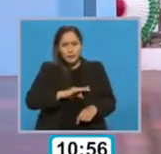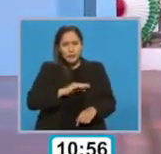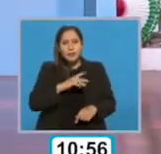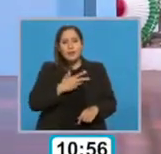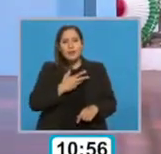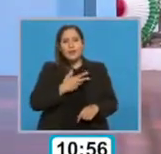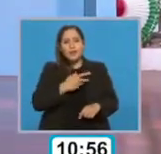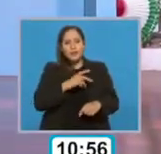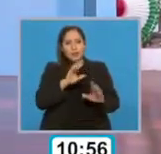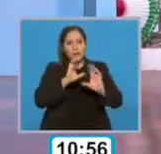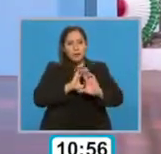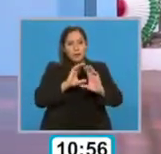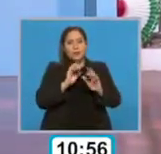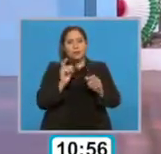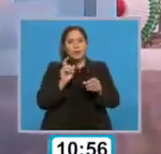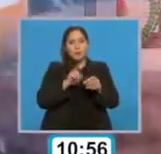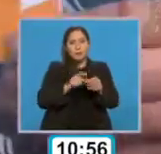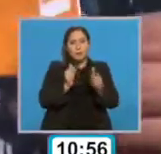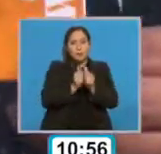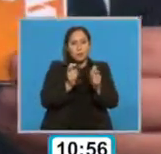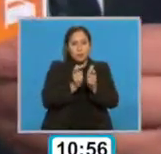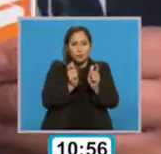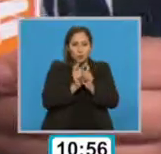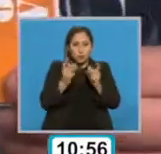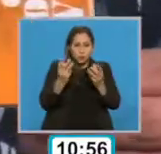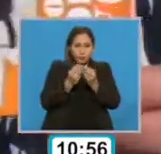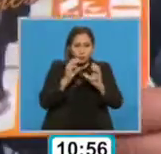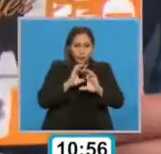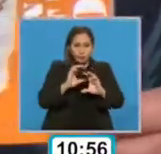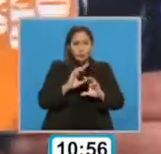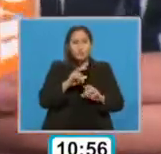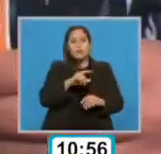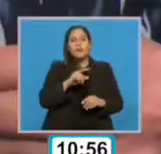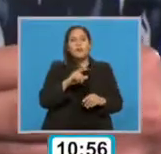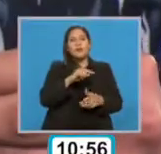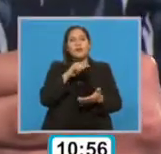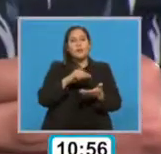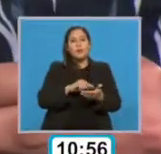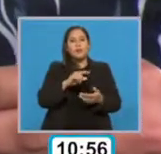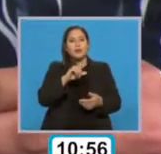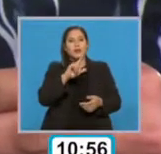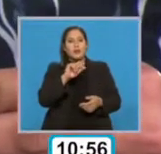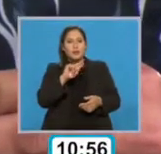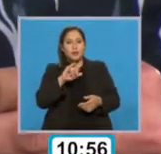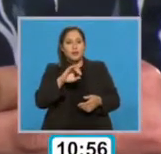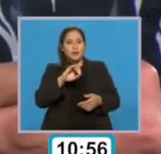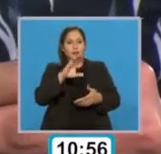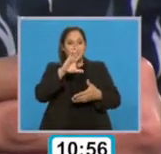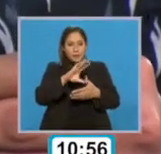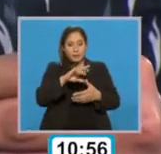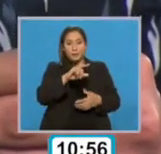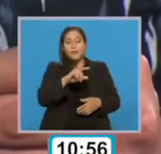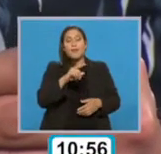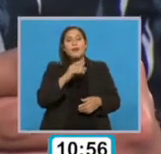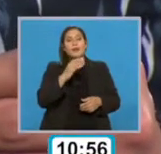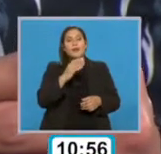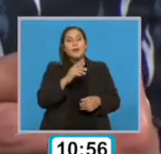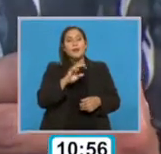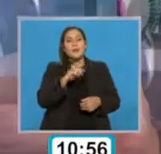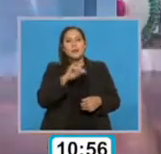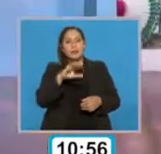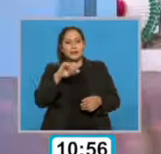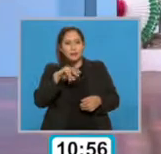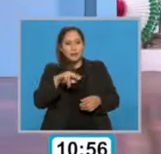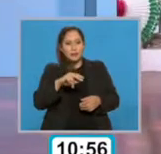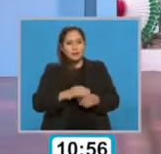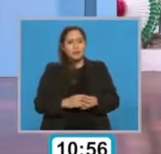feat con una de las agrupaciones importantes en la región latinoamericana. Ahí estoy moviendo el disco, perdón. Está hablando de The Mexican.